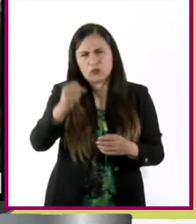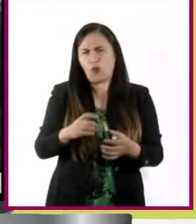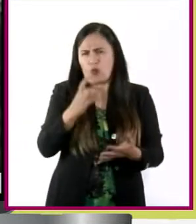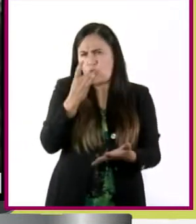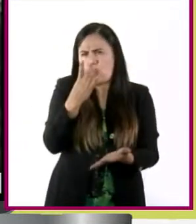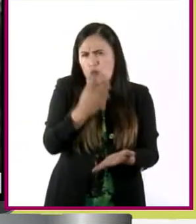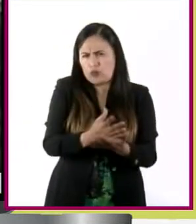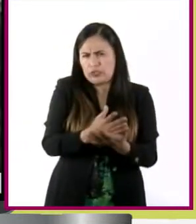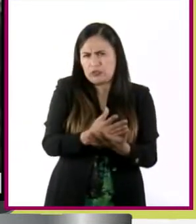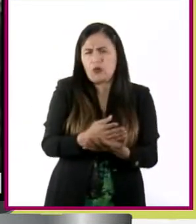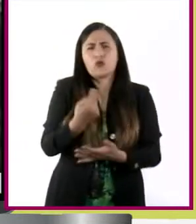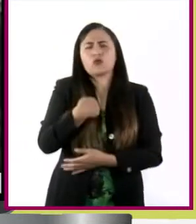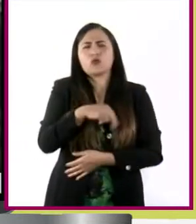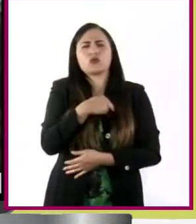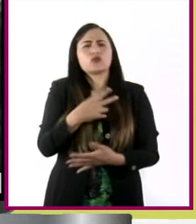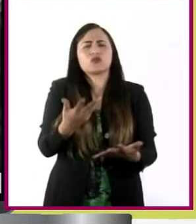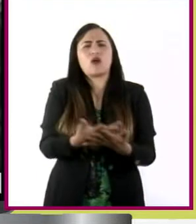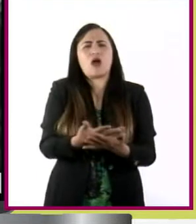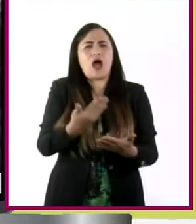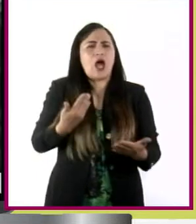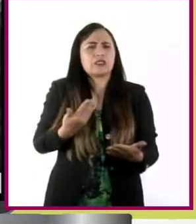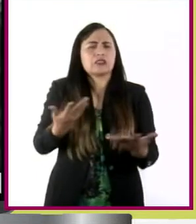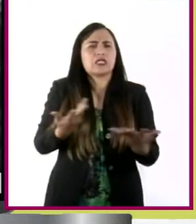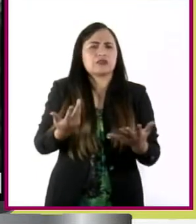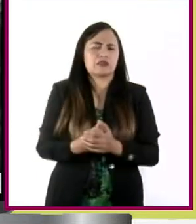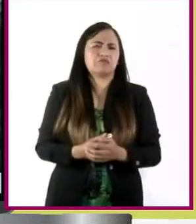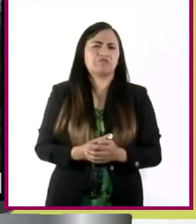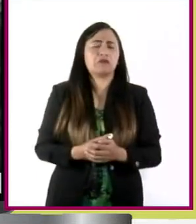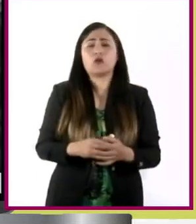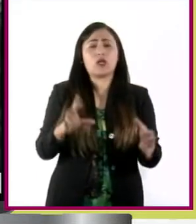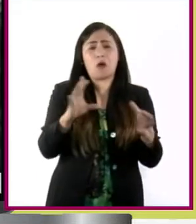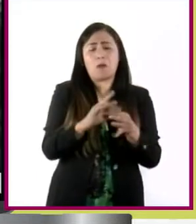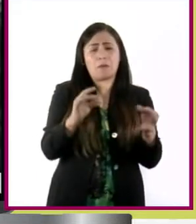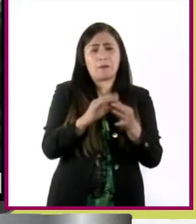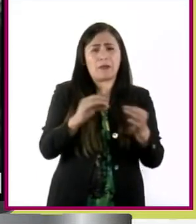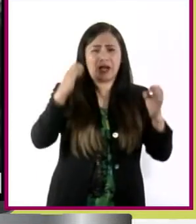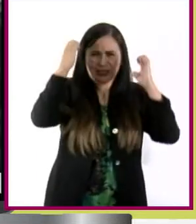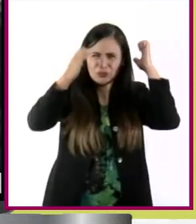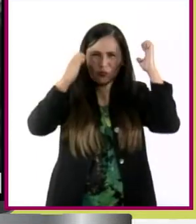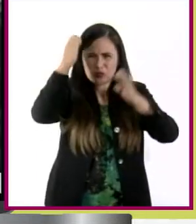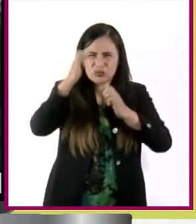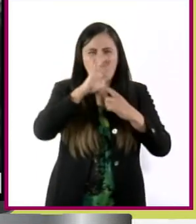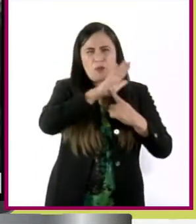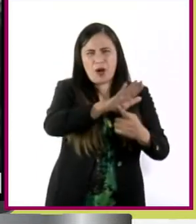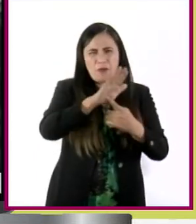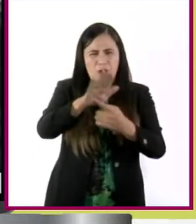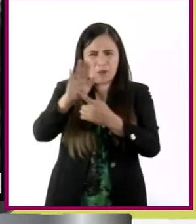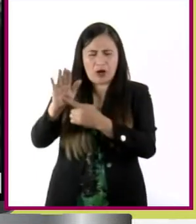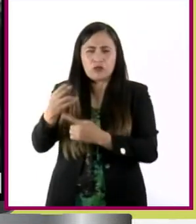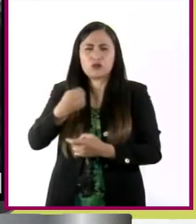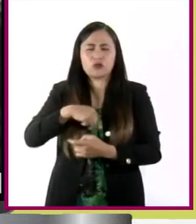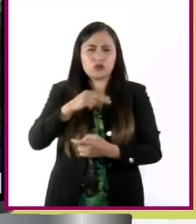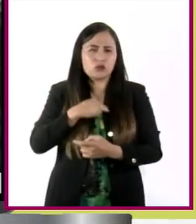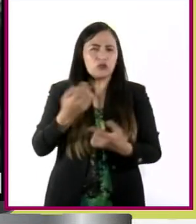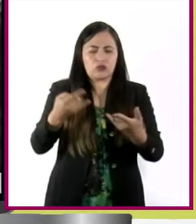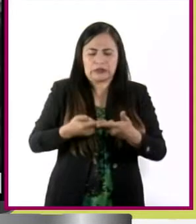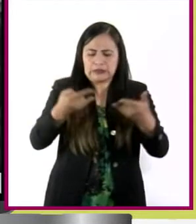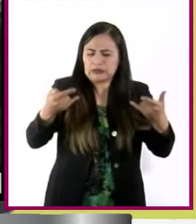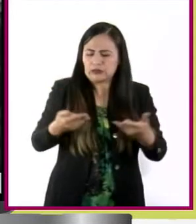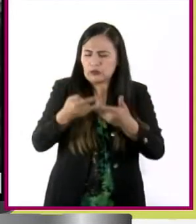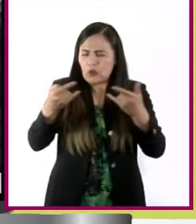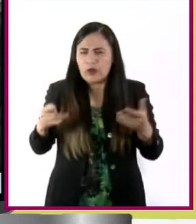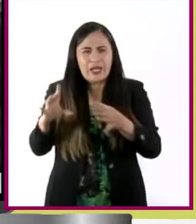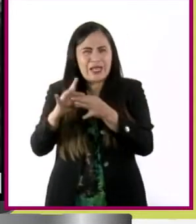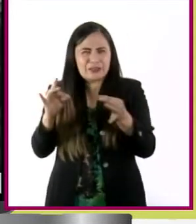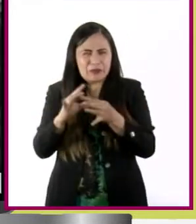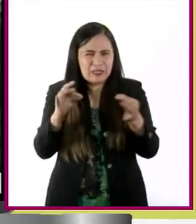que queremos hacer es dar un discurso explicativo o expositivo. Cuando queremos contar algo y mostrar cómo han cambiado,